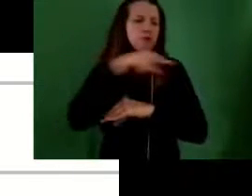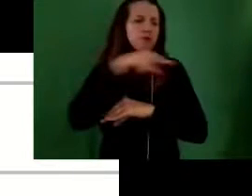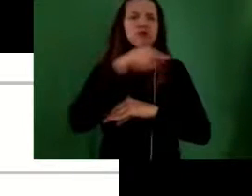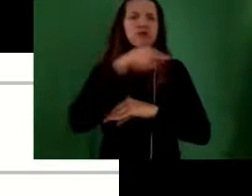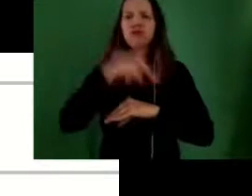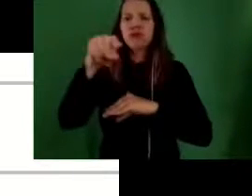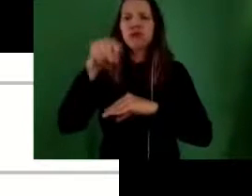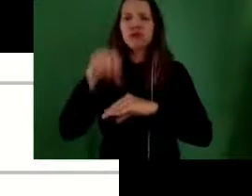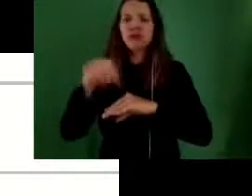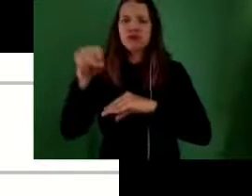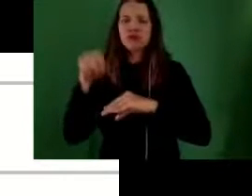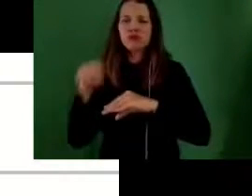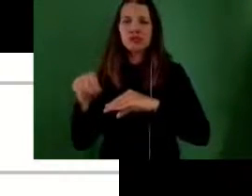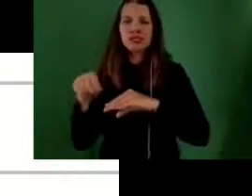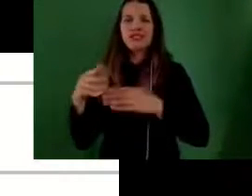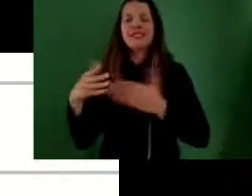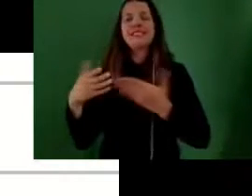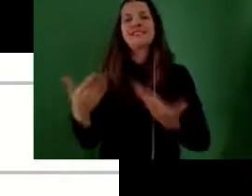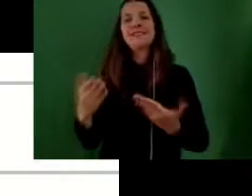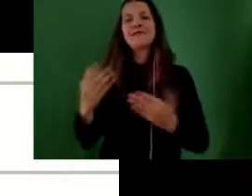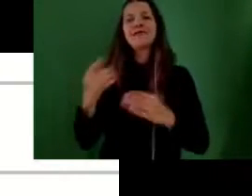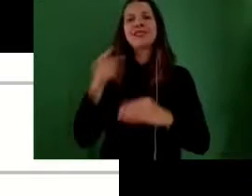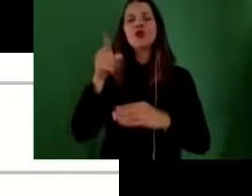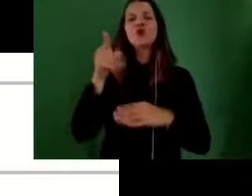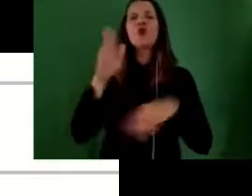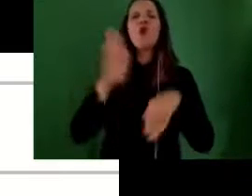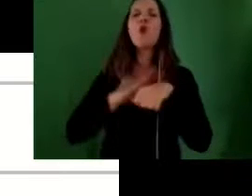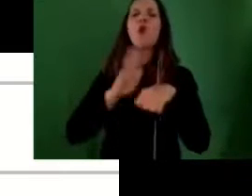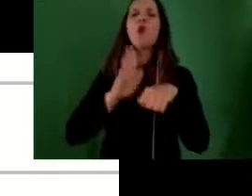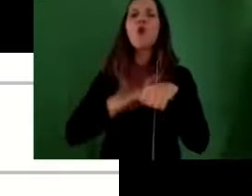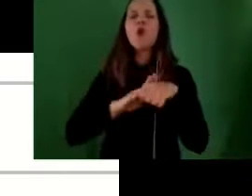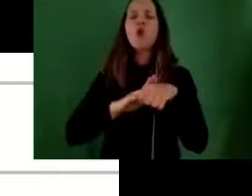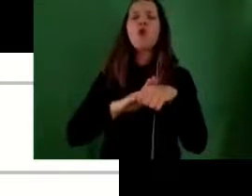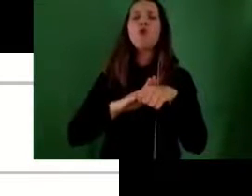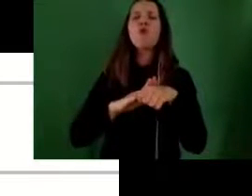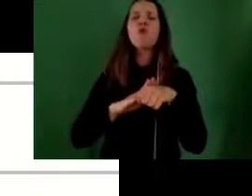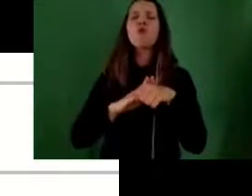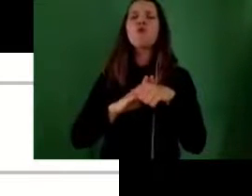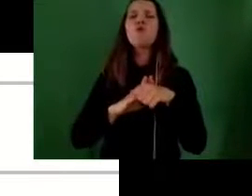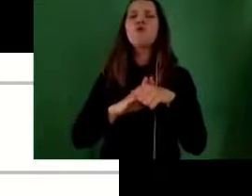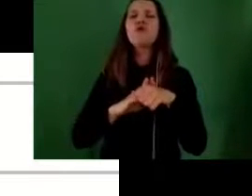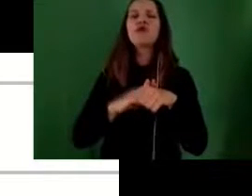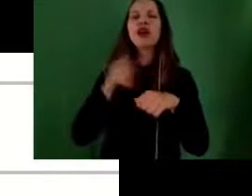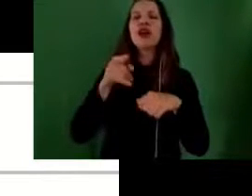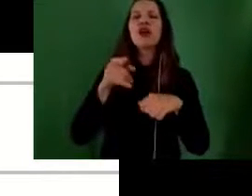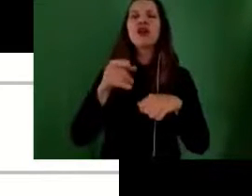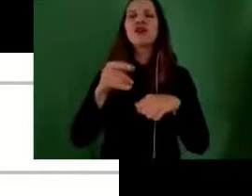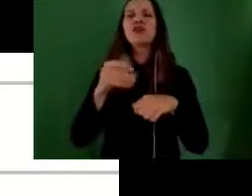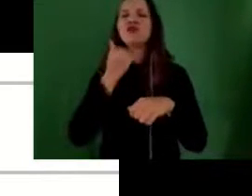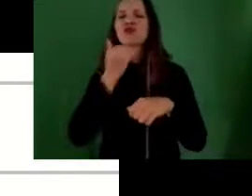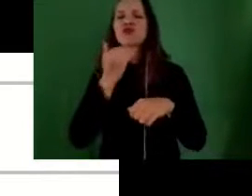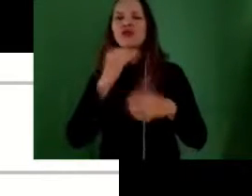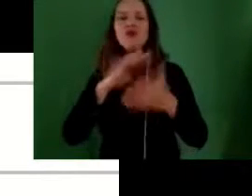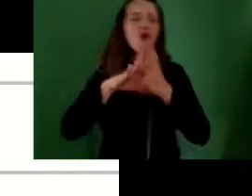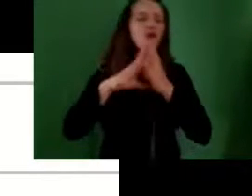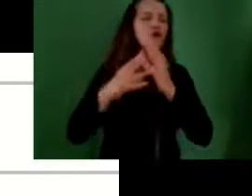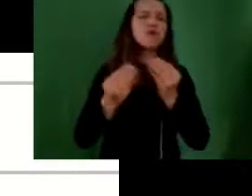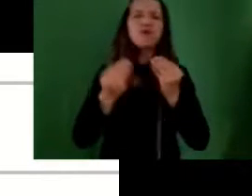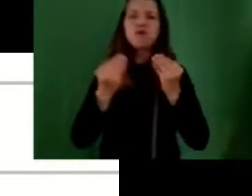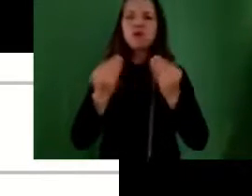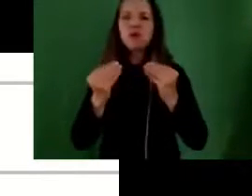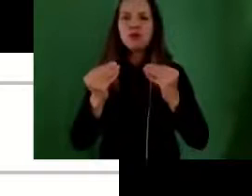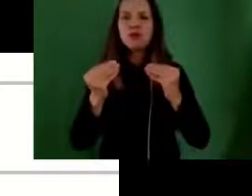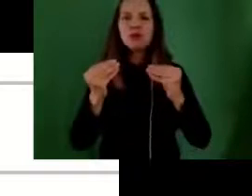forma correcta de utilizar la superficie podotáctica. Creo que es muy importante